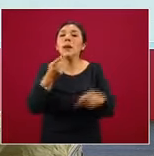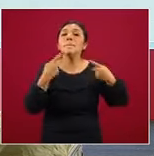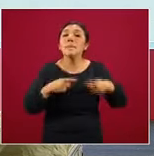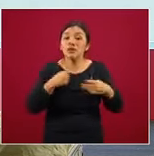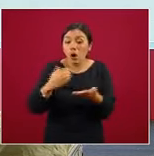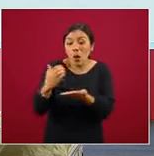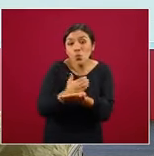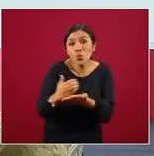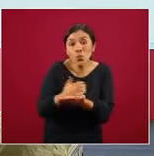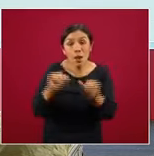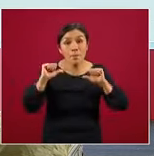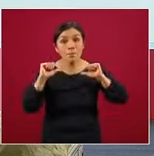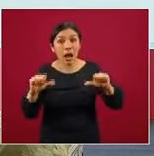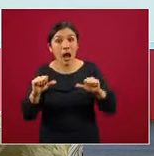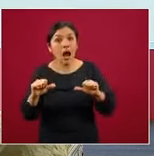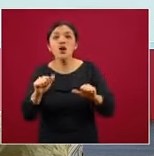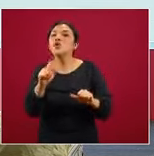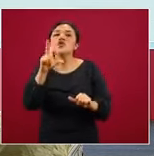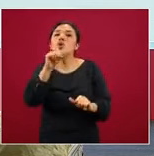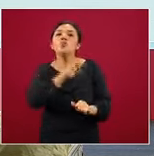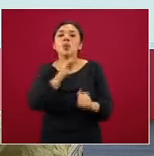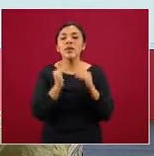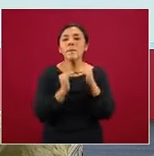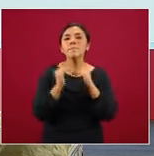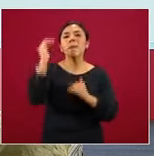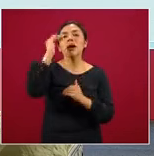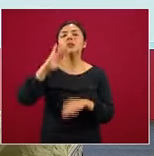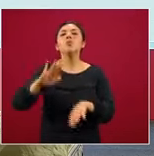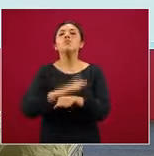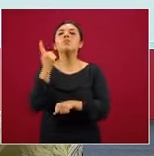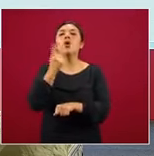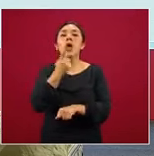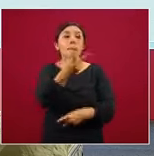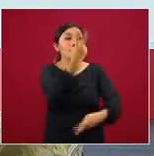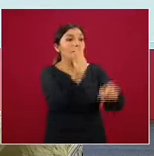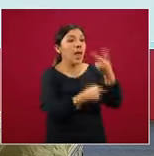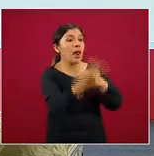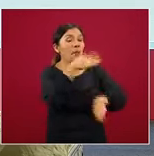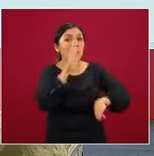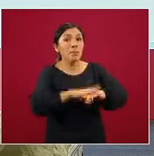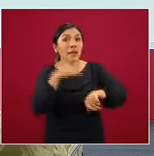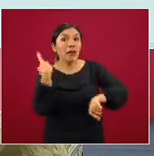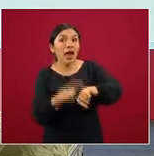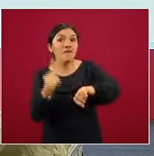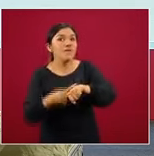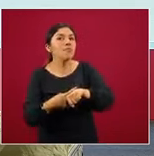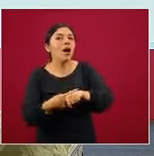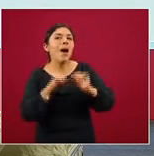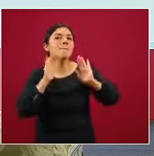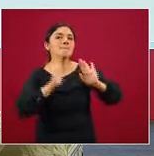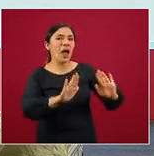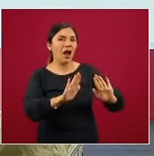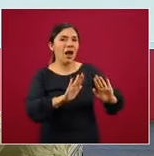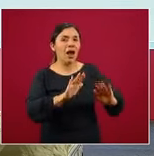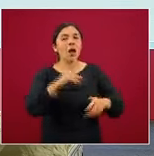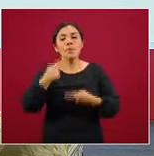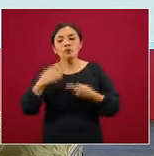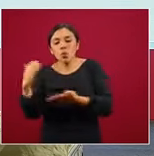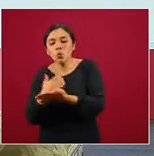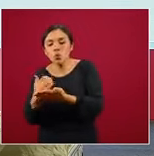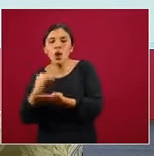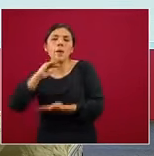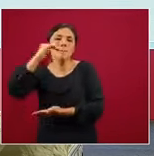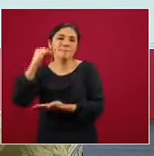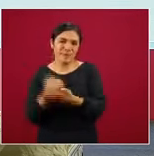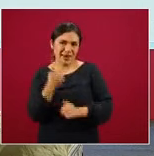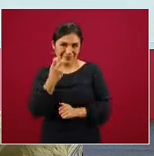personas recuperadas ya no está en aumento porque ya no está creciendo los casos nuevos. ¿Sí?